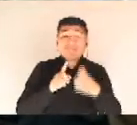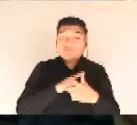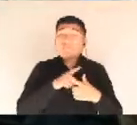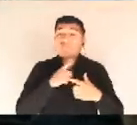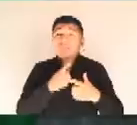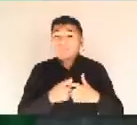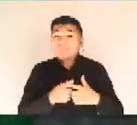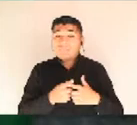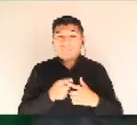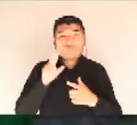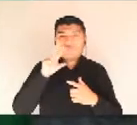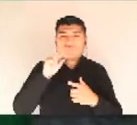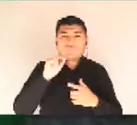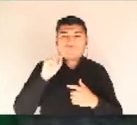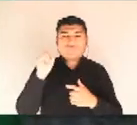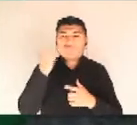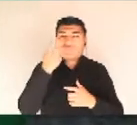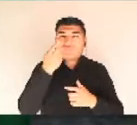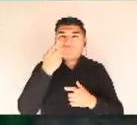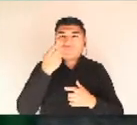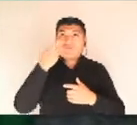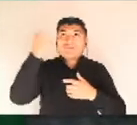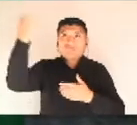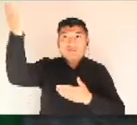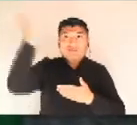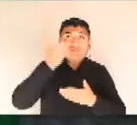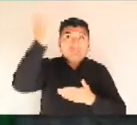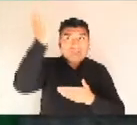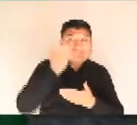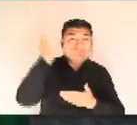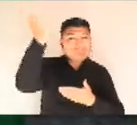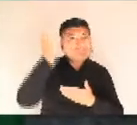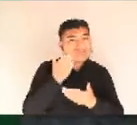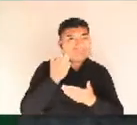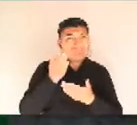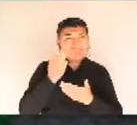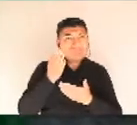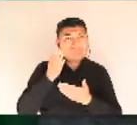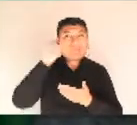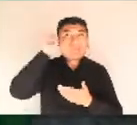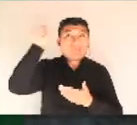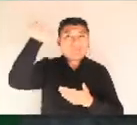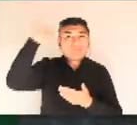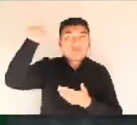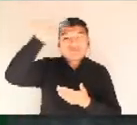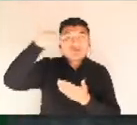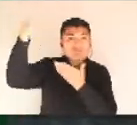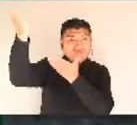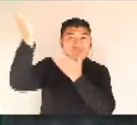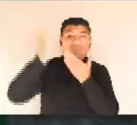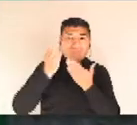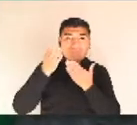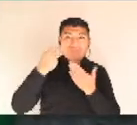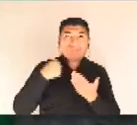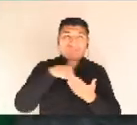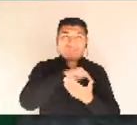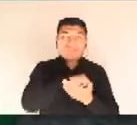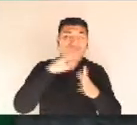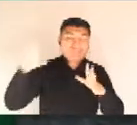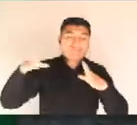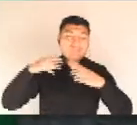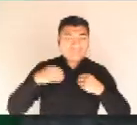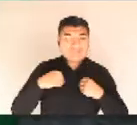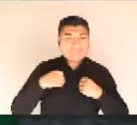ya no era una relación así de arriba abajo nomás como que de que ellos nos daban y nosotros